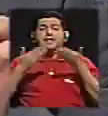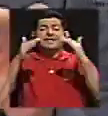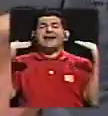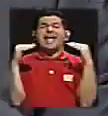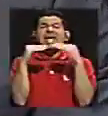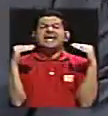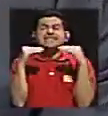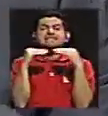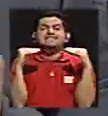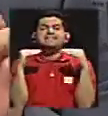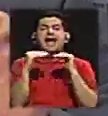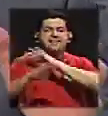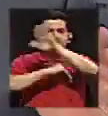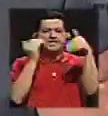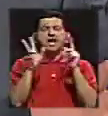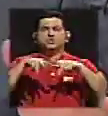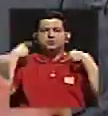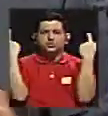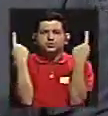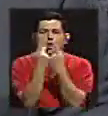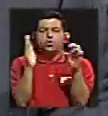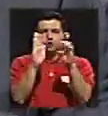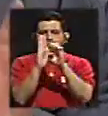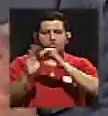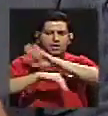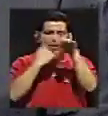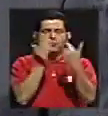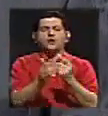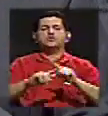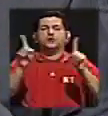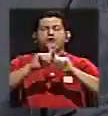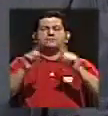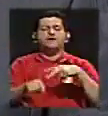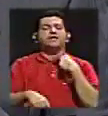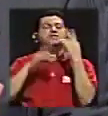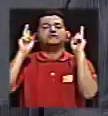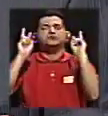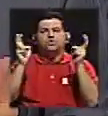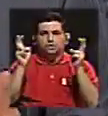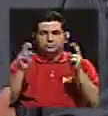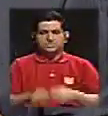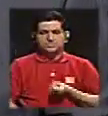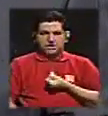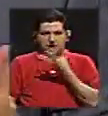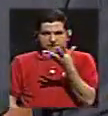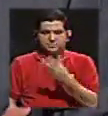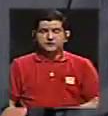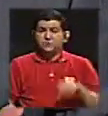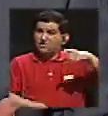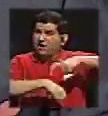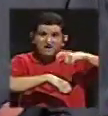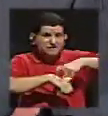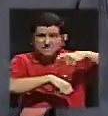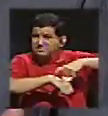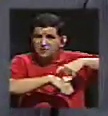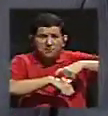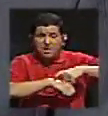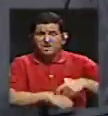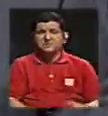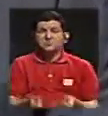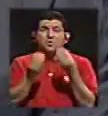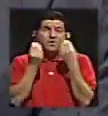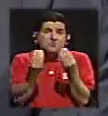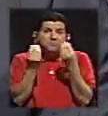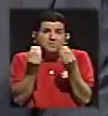equidad a todos los partidos por ejemplo a todas las voces para que puedan expresarse Porque en estos momentos mucho